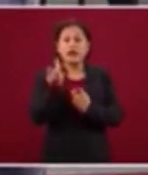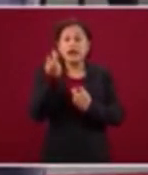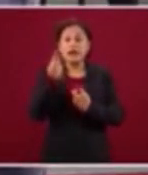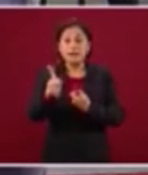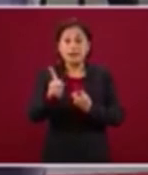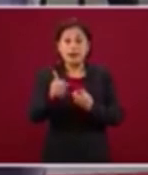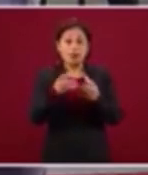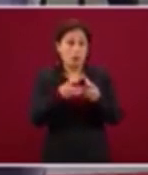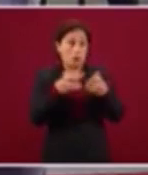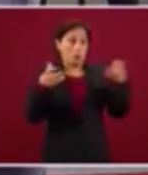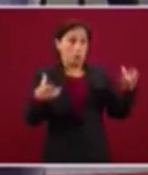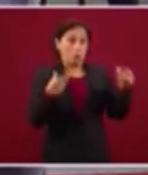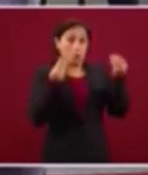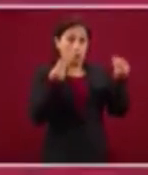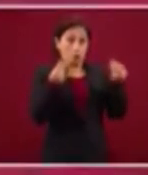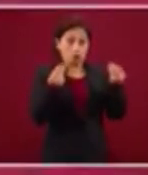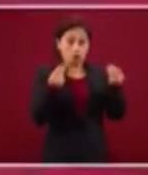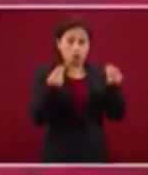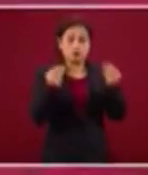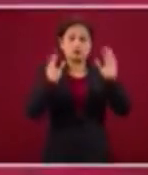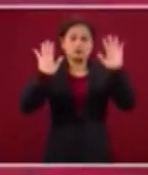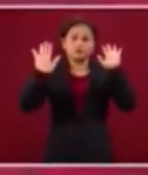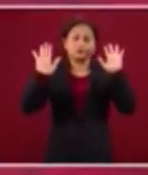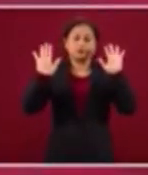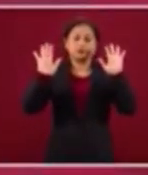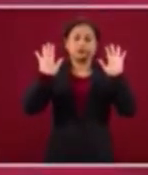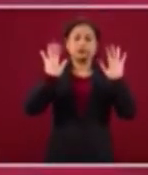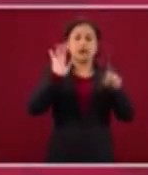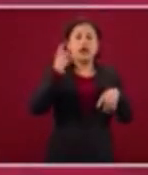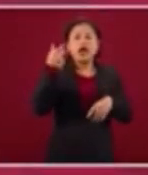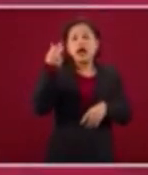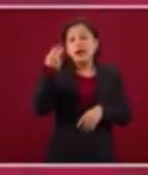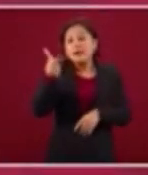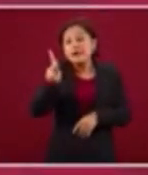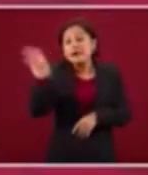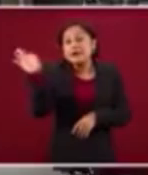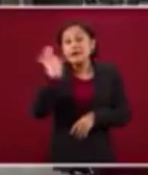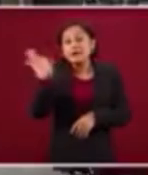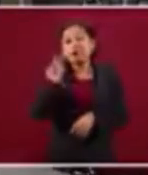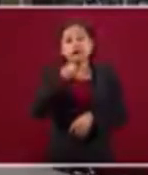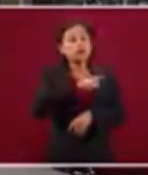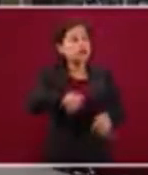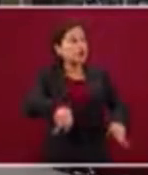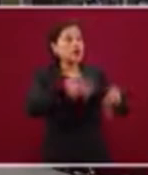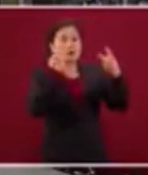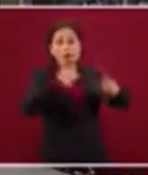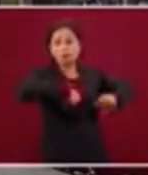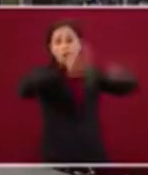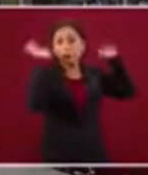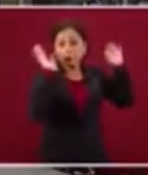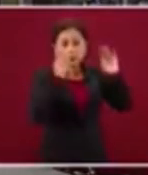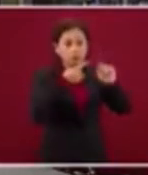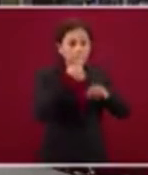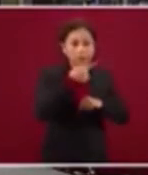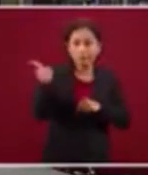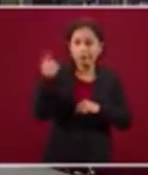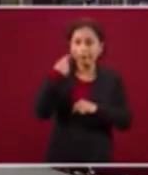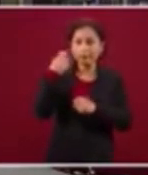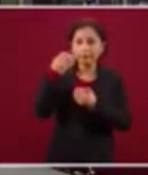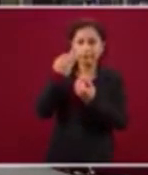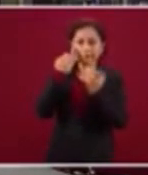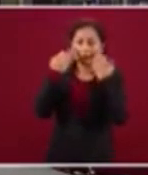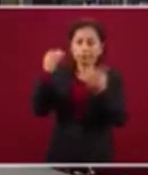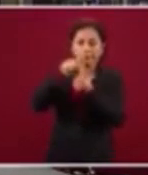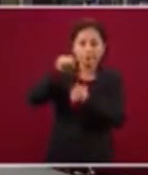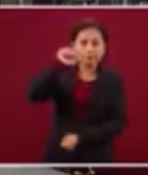tanto se resuelve, porque a lo mejor ya se vende y se va. Gracias. Sí, presidente,